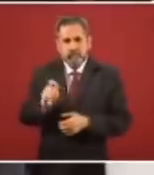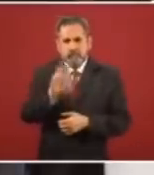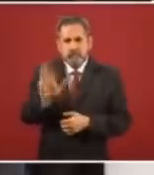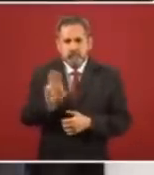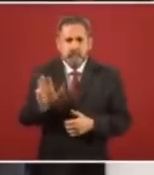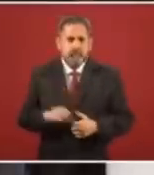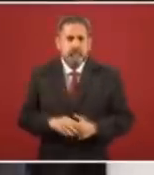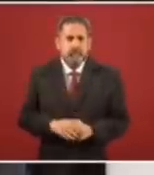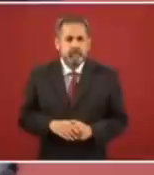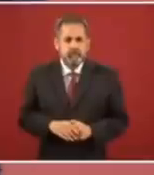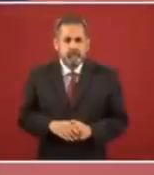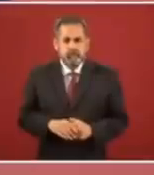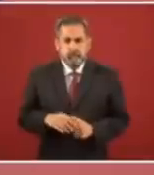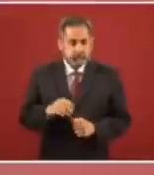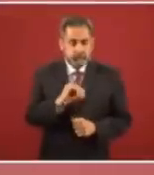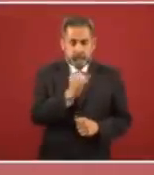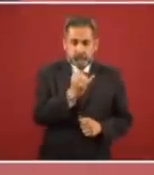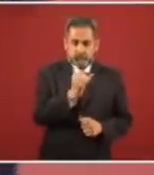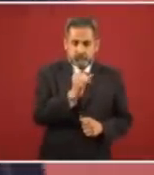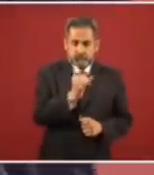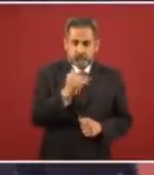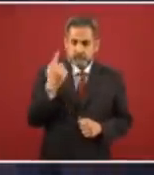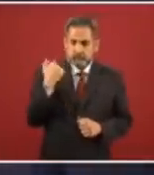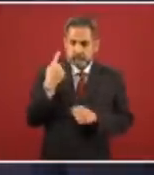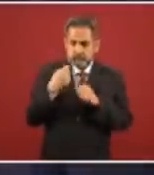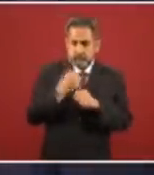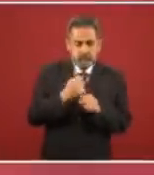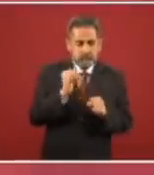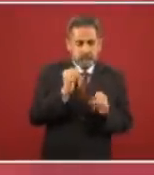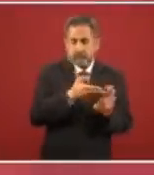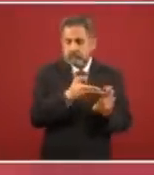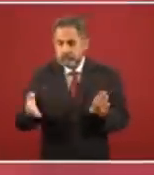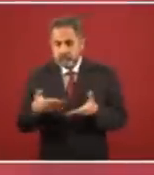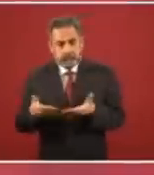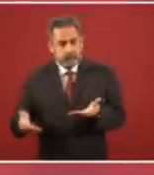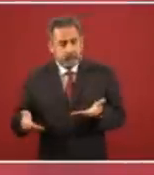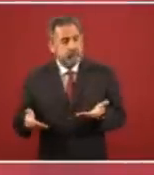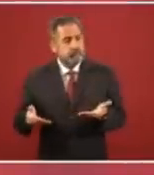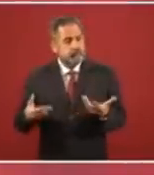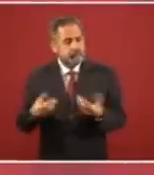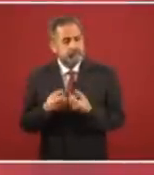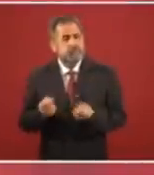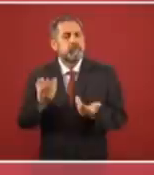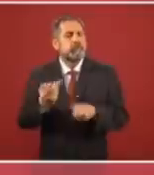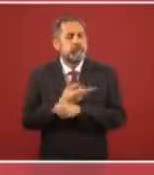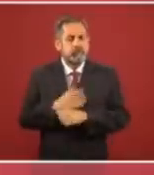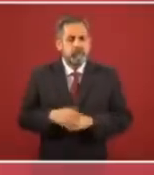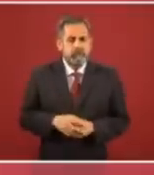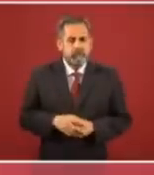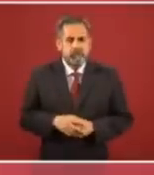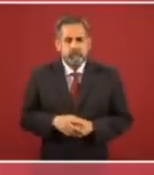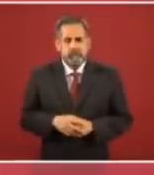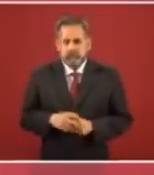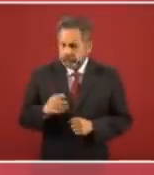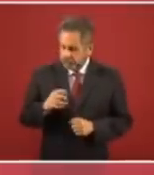de junio del año pasado a la fecha. Lo